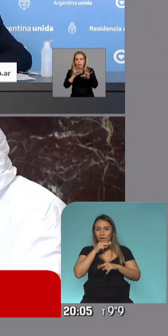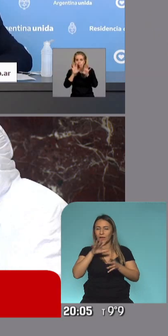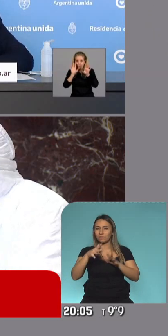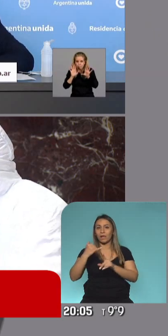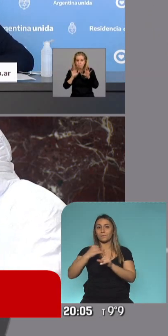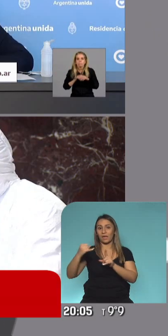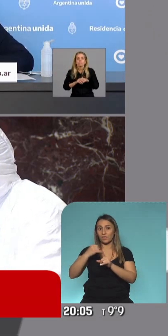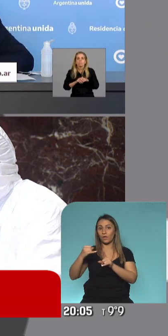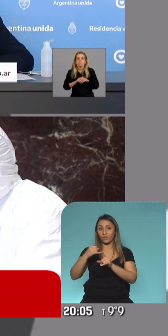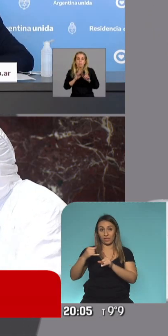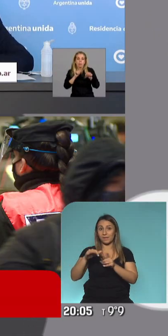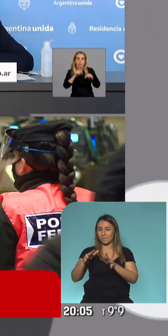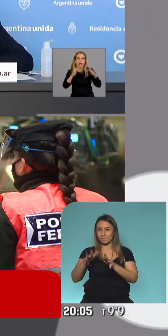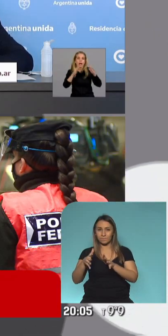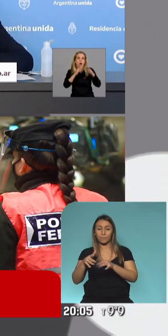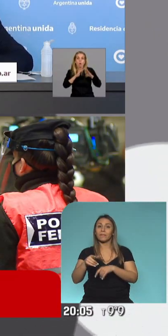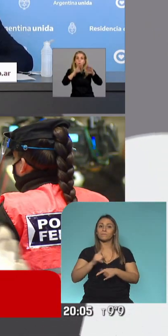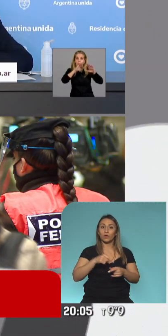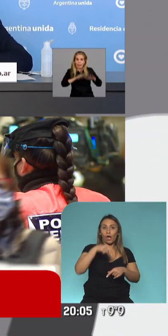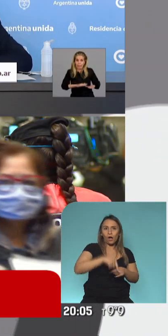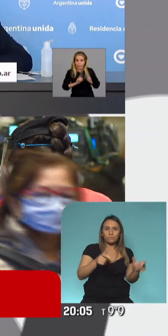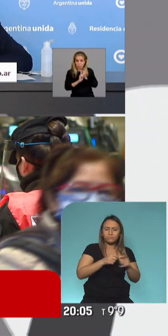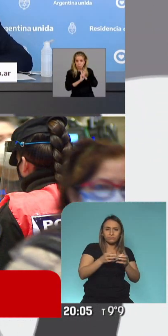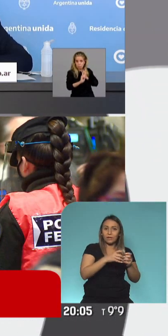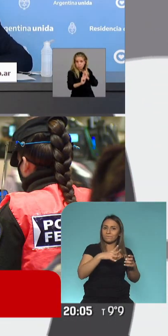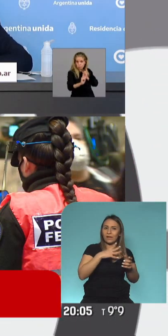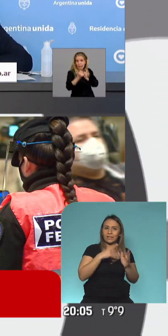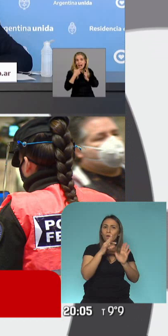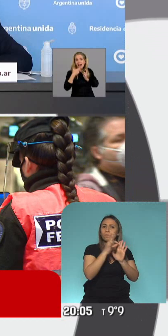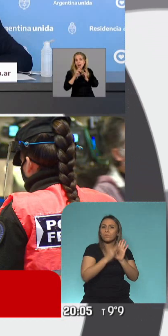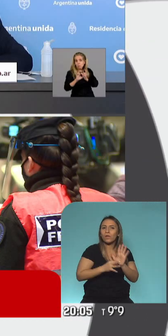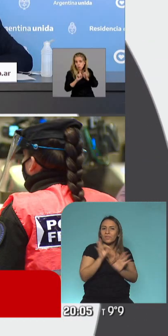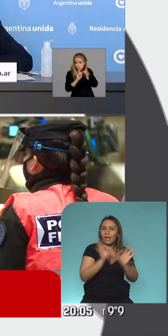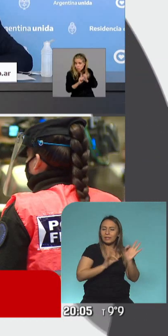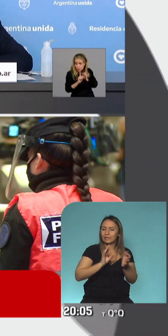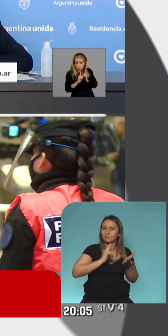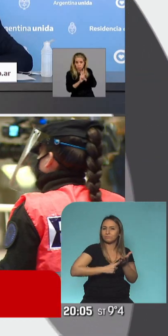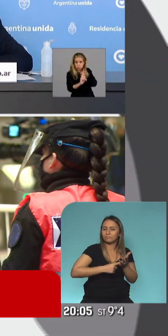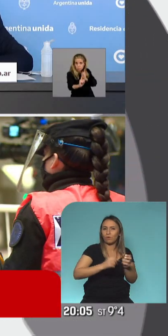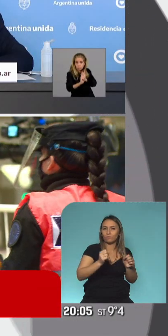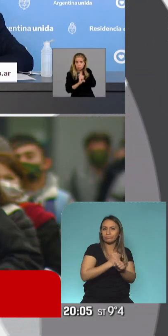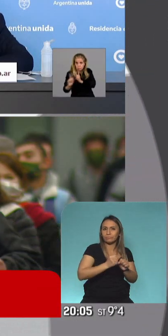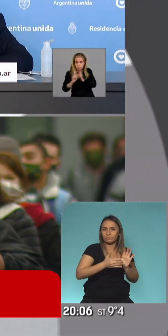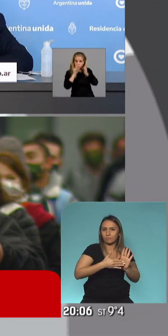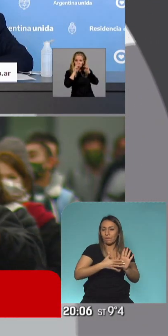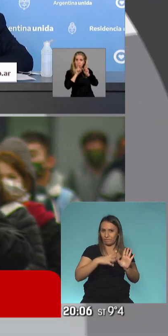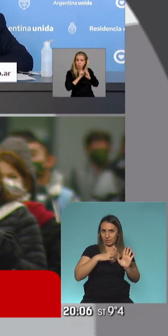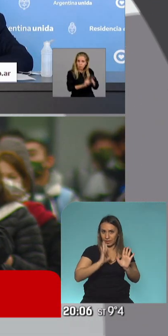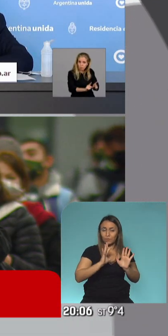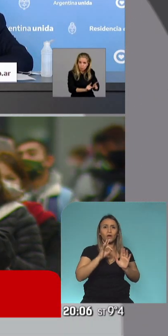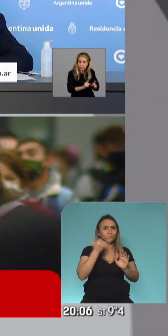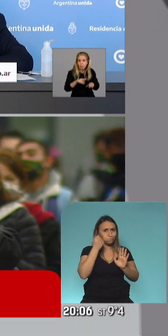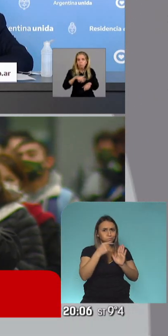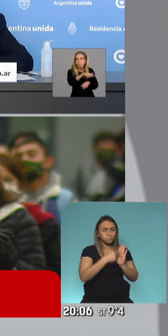mediodía para terminar de definir todos los detalles, pero lo que ya es concreto que han definido